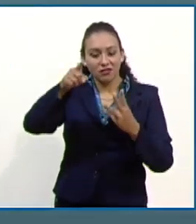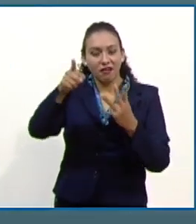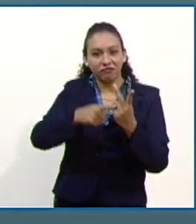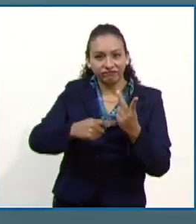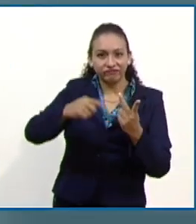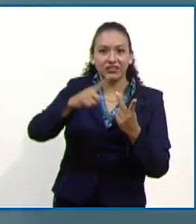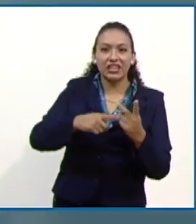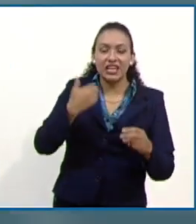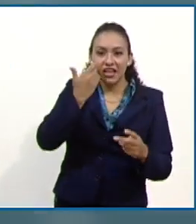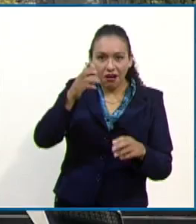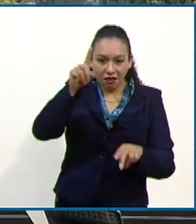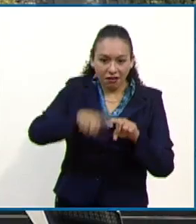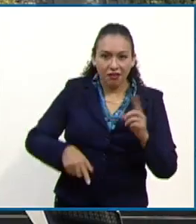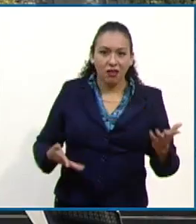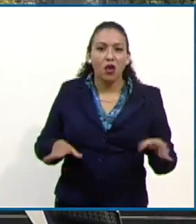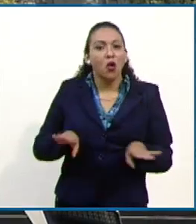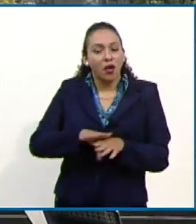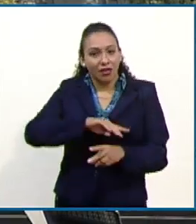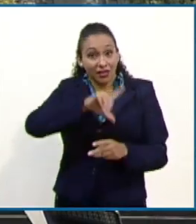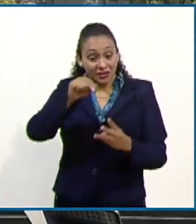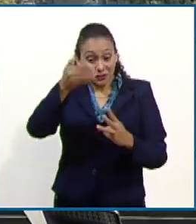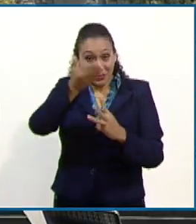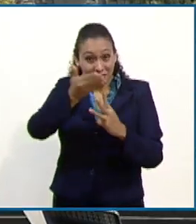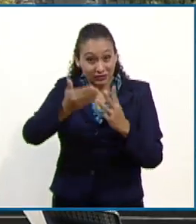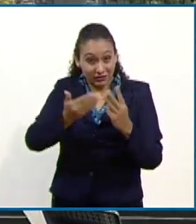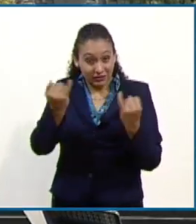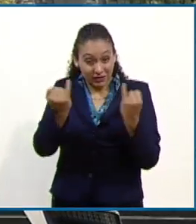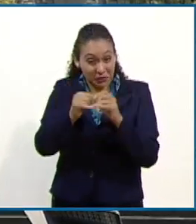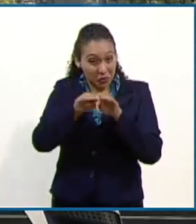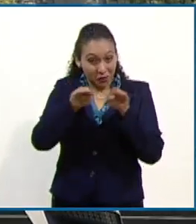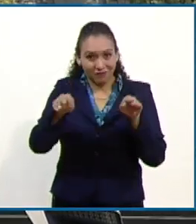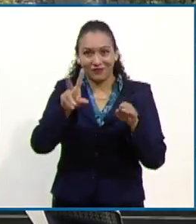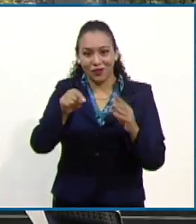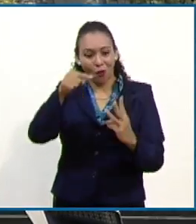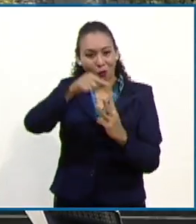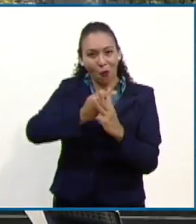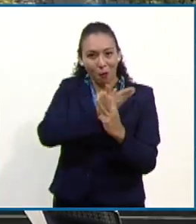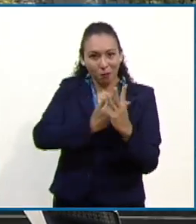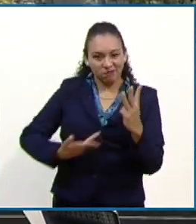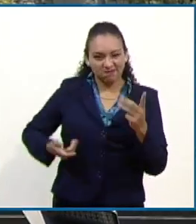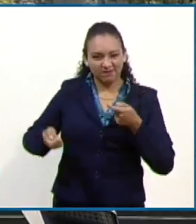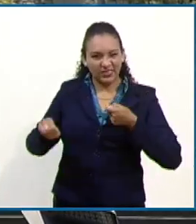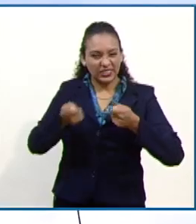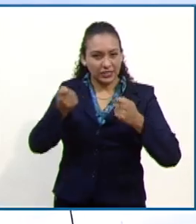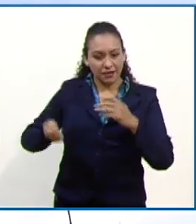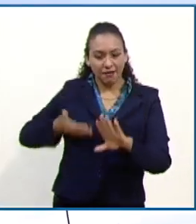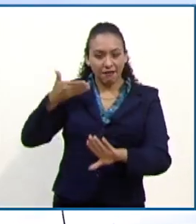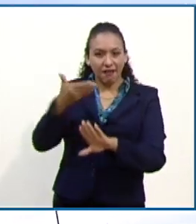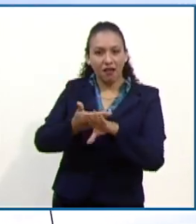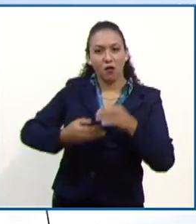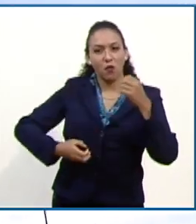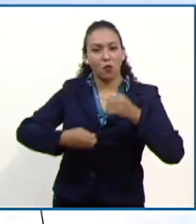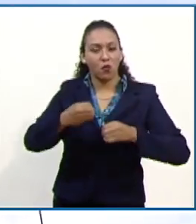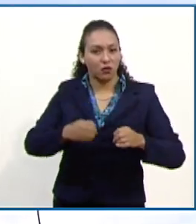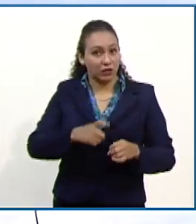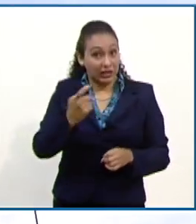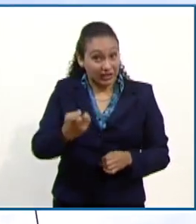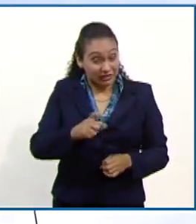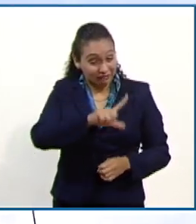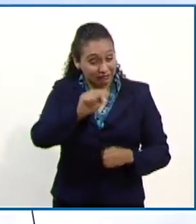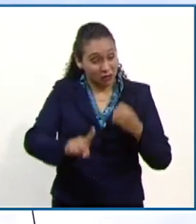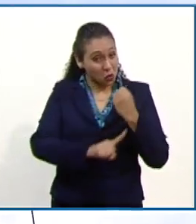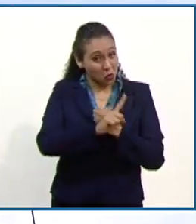Judicial, atentando contra la división de poderes, la inamovilidad de los juzgadores y propiciando la indefensión de los